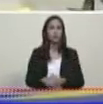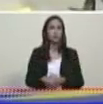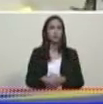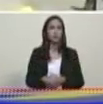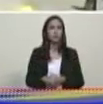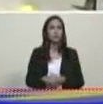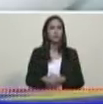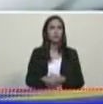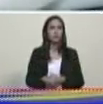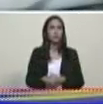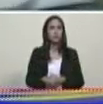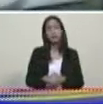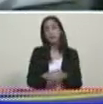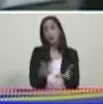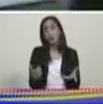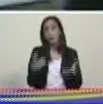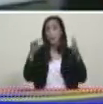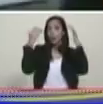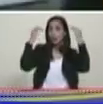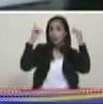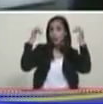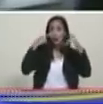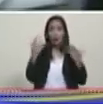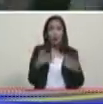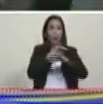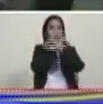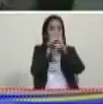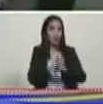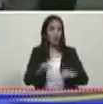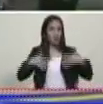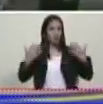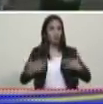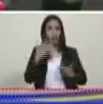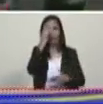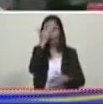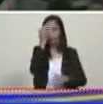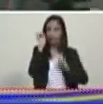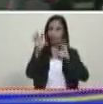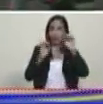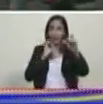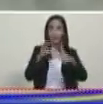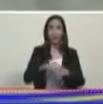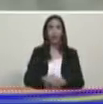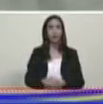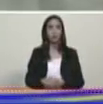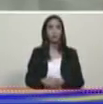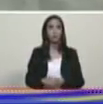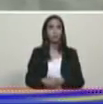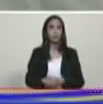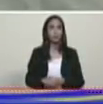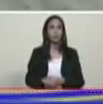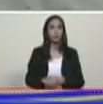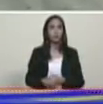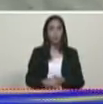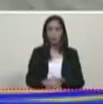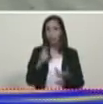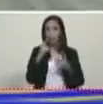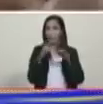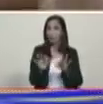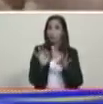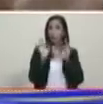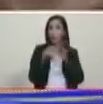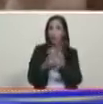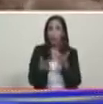especial para celebrar por todo lo alto estos carnavales. Me siento orgulloso de haber sido escogido como